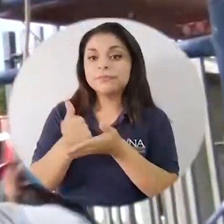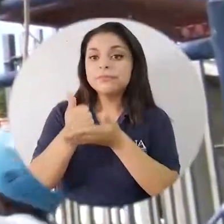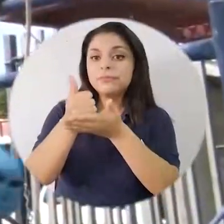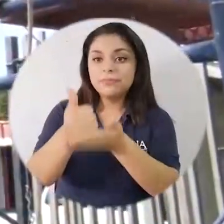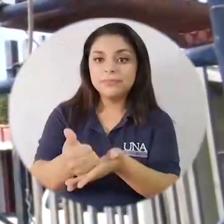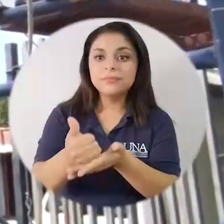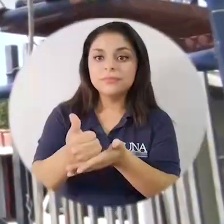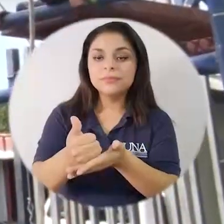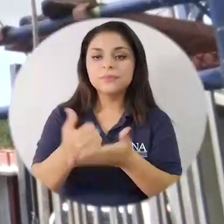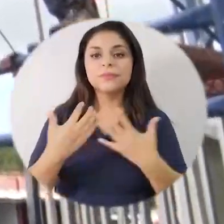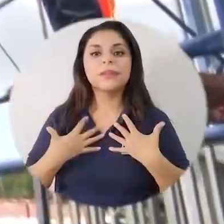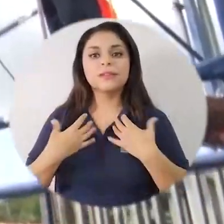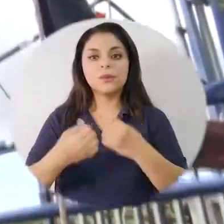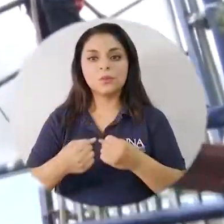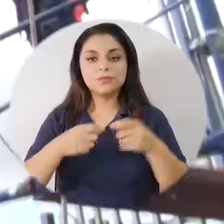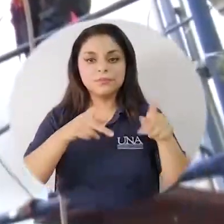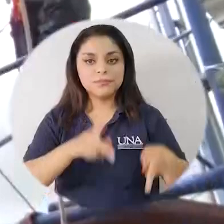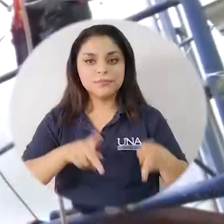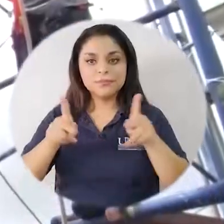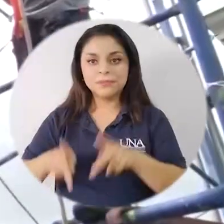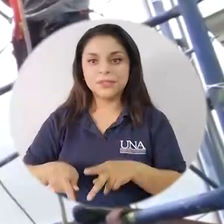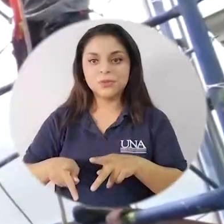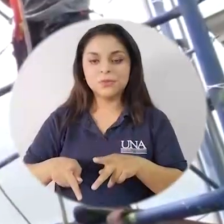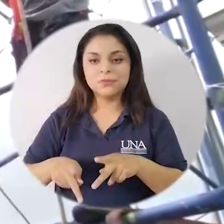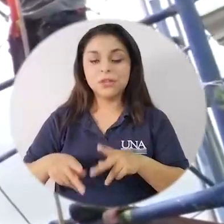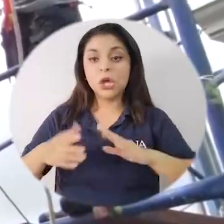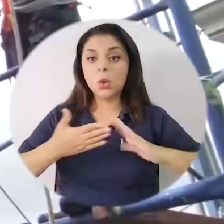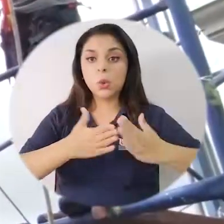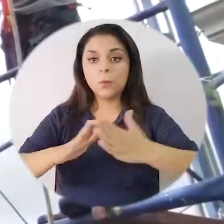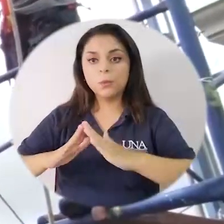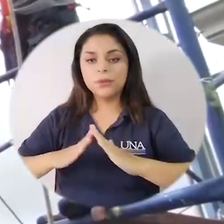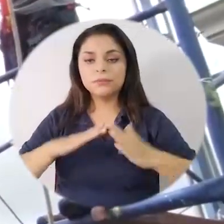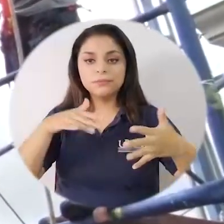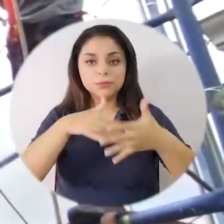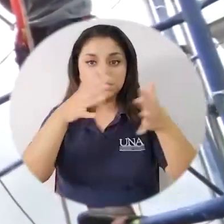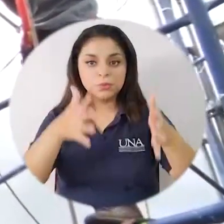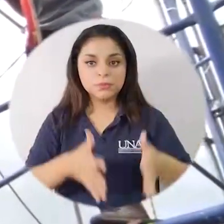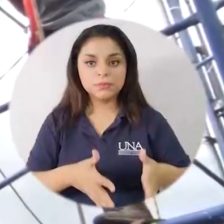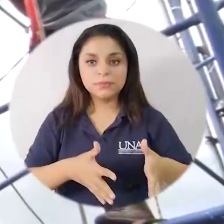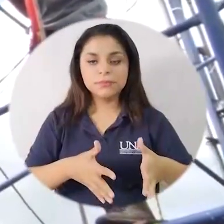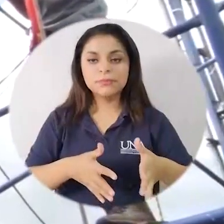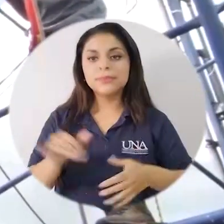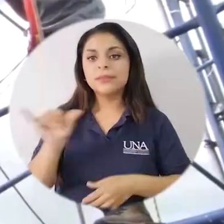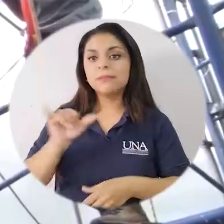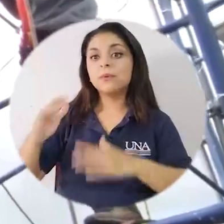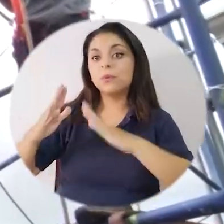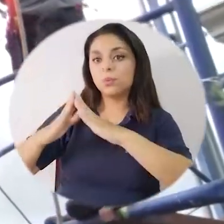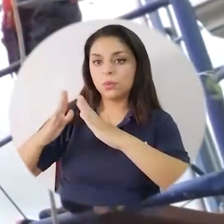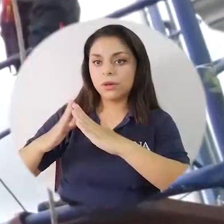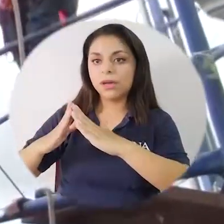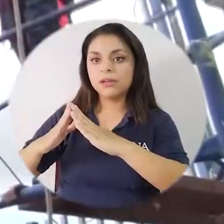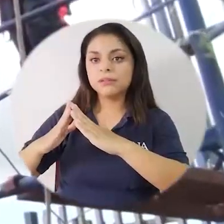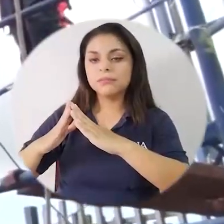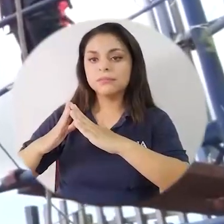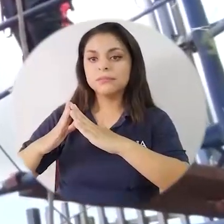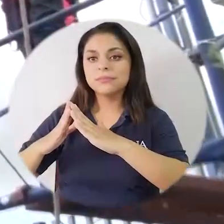importante que favorece, ¿verdad?, la salud en las personas. Entonces, la comunidad estudiantil o los